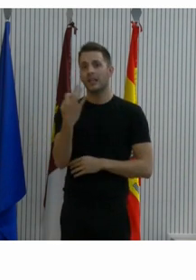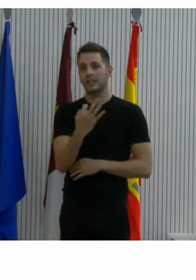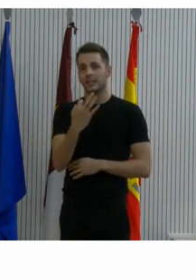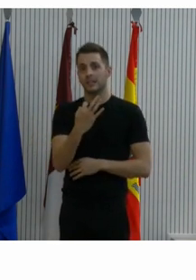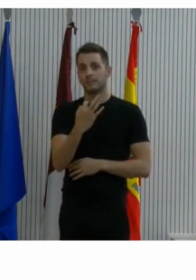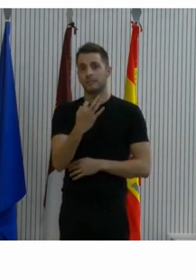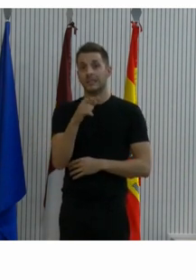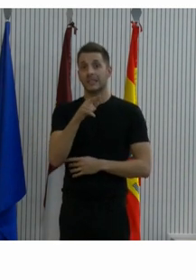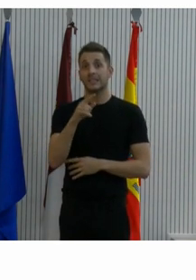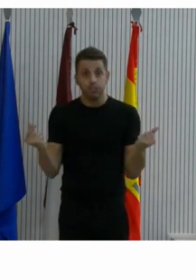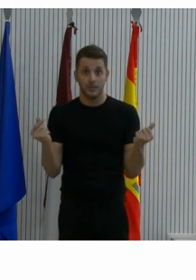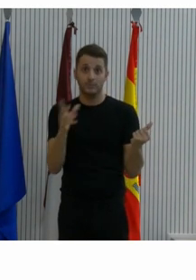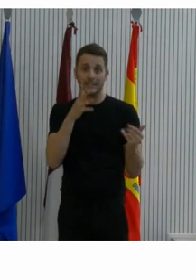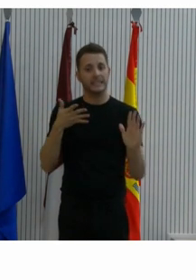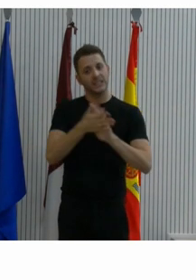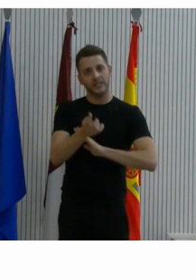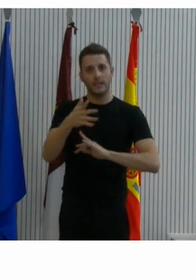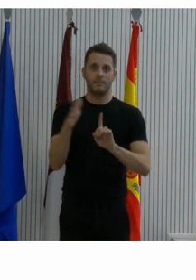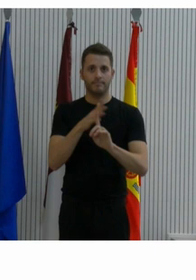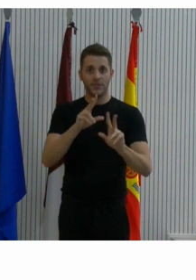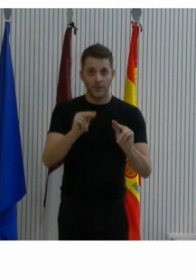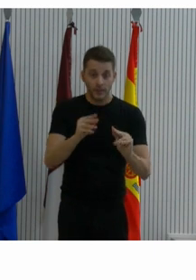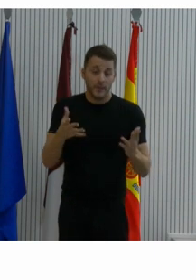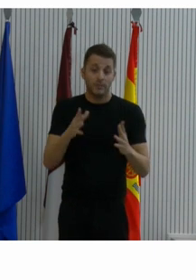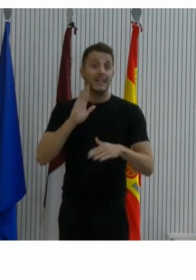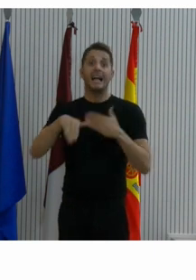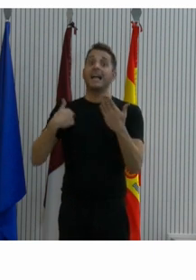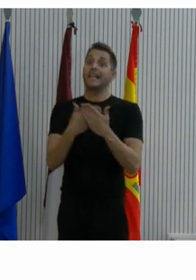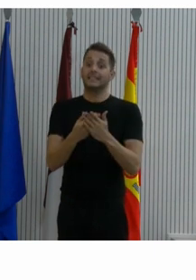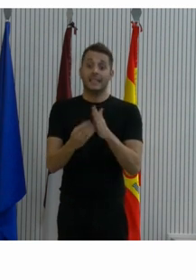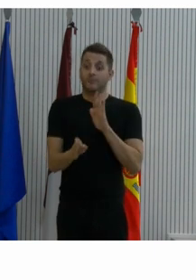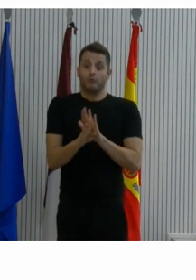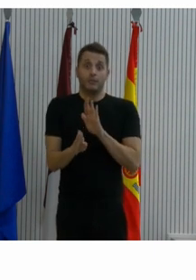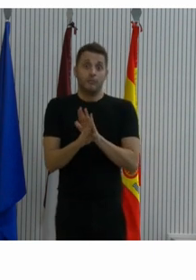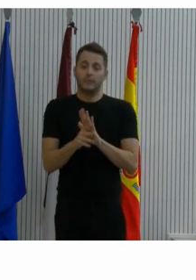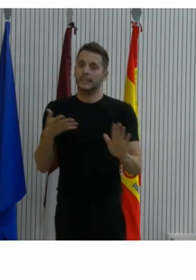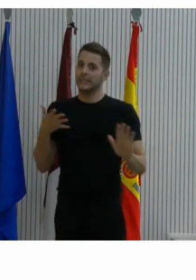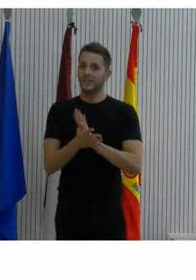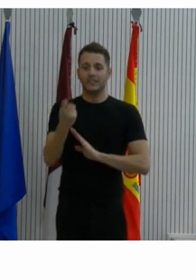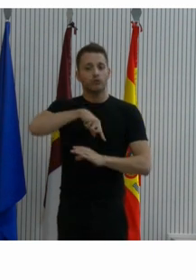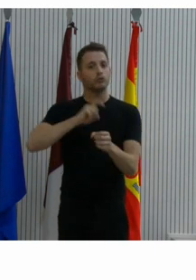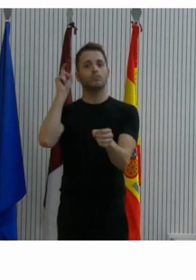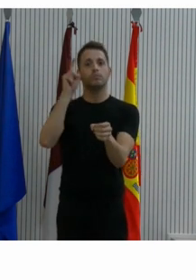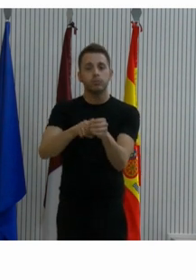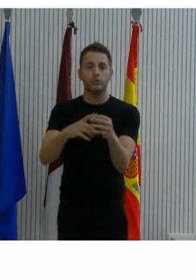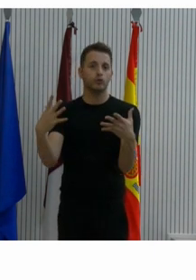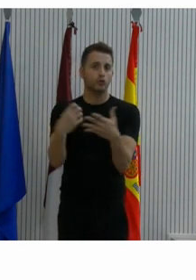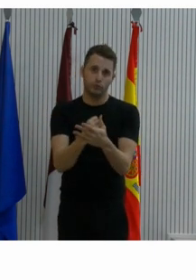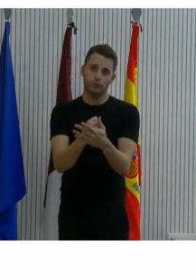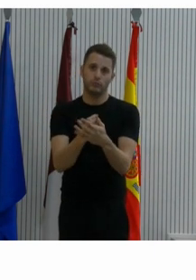abuso que se hace con los mayores eh tenemos que estar todos administraciones sociedad